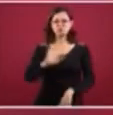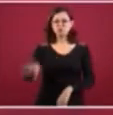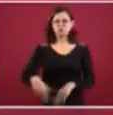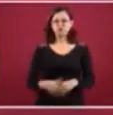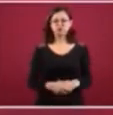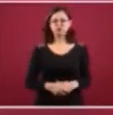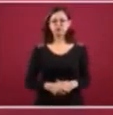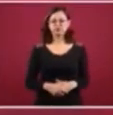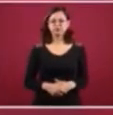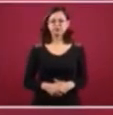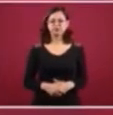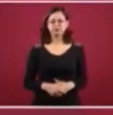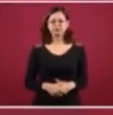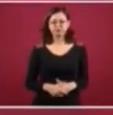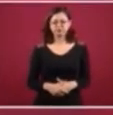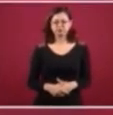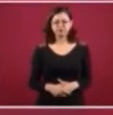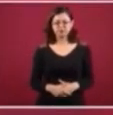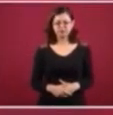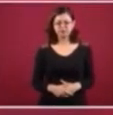Una vez le preguntaron